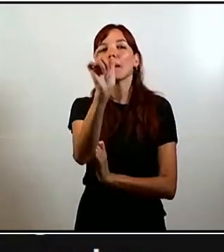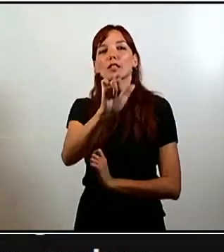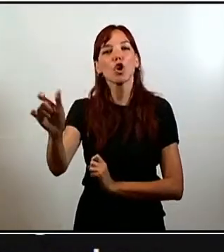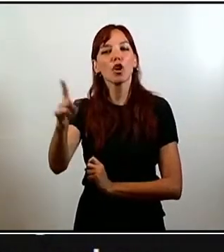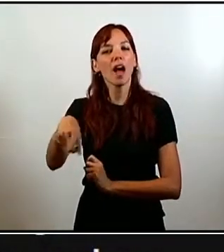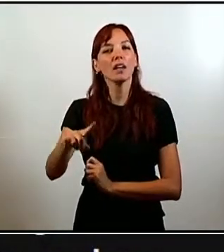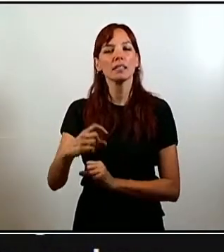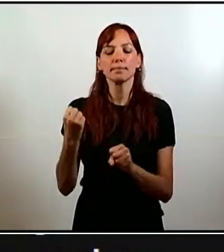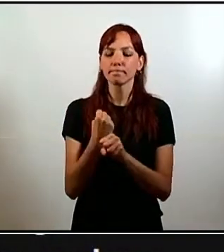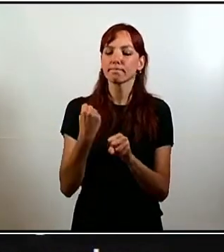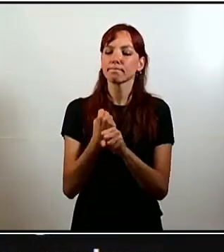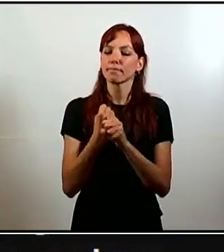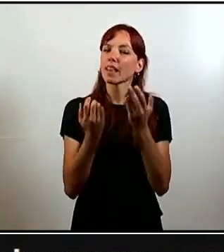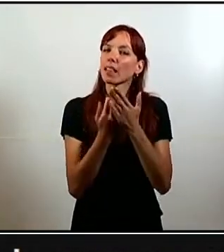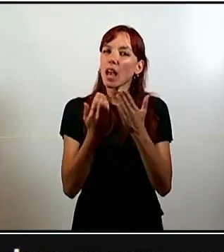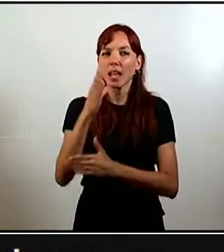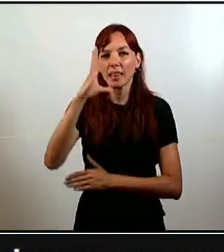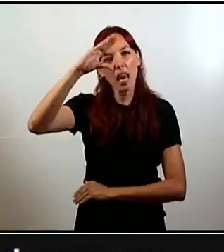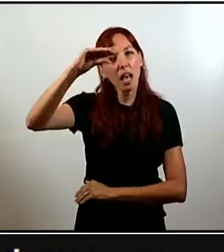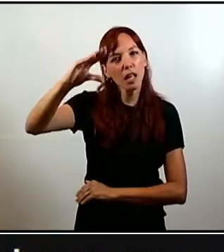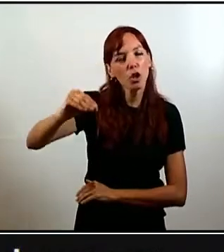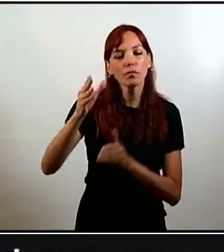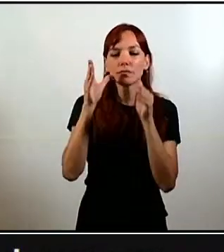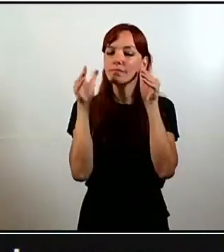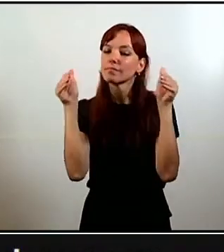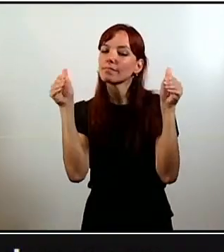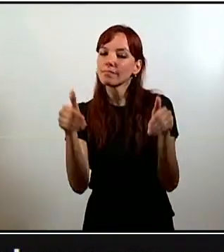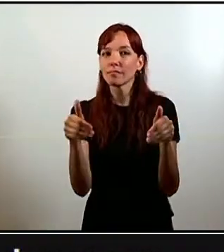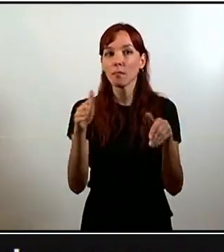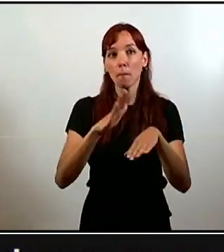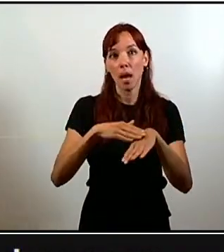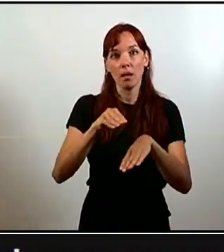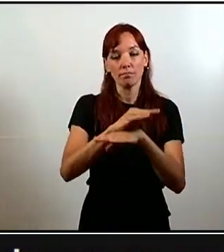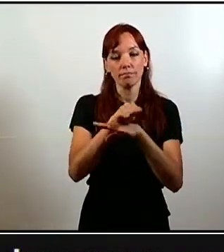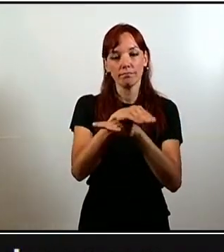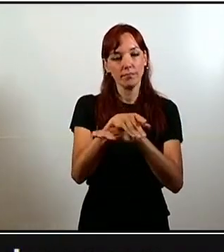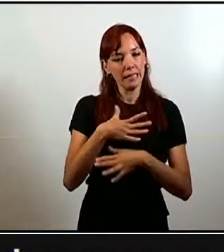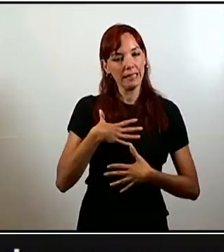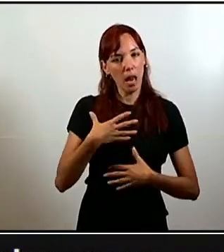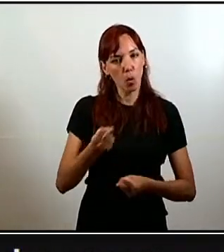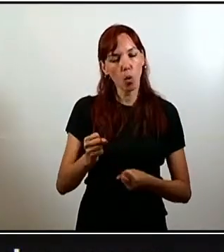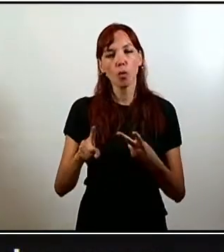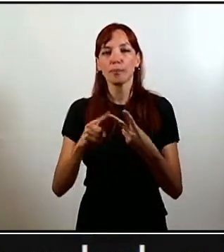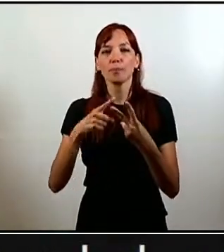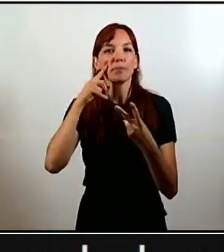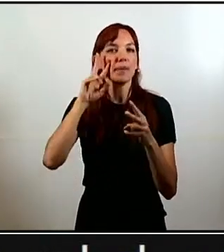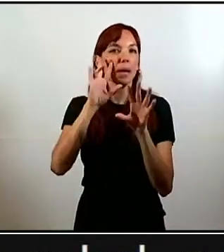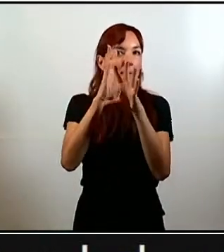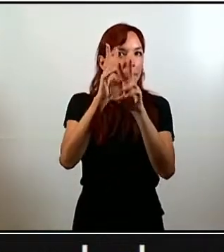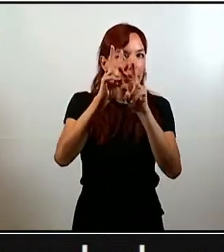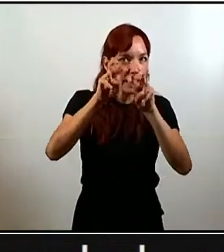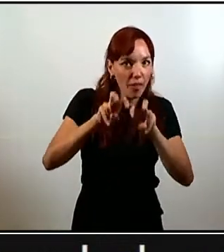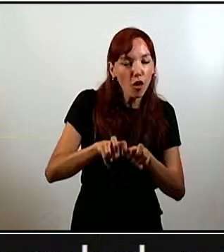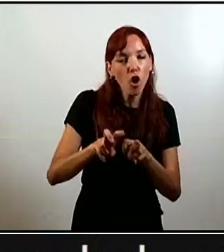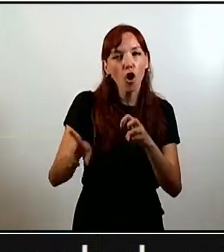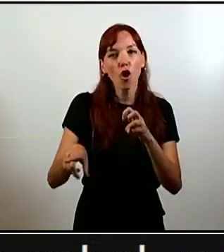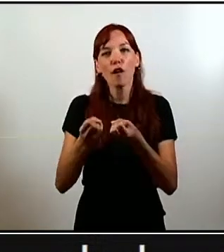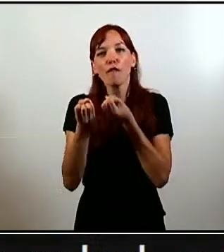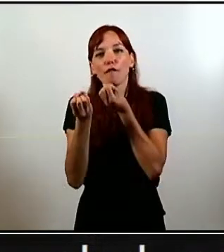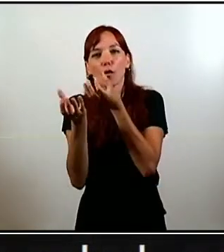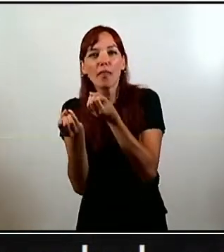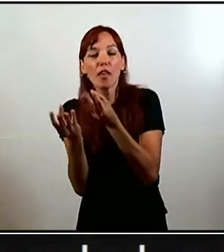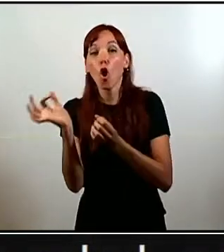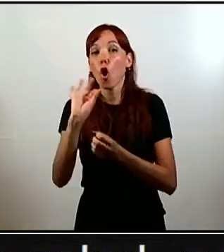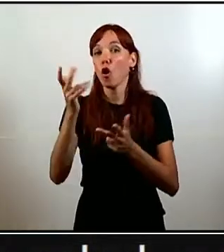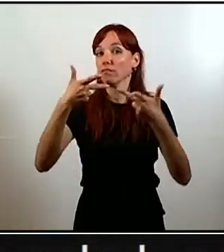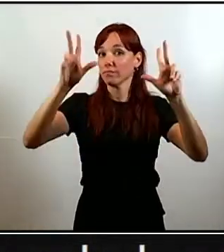sus días, que entregan su talento al cuidado de la salud, a la investigación, a la información y a la libertad de prensa